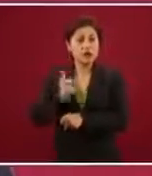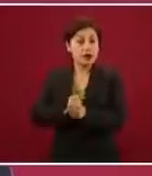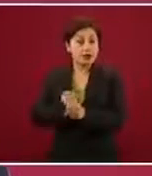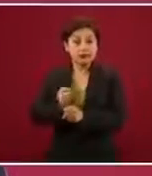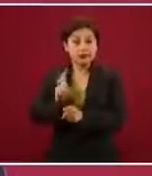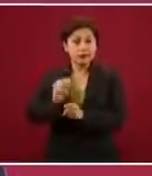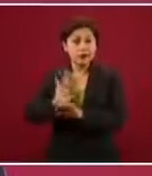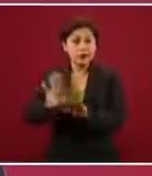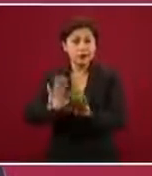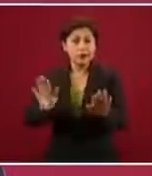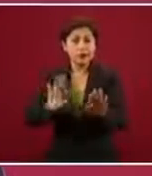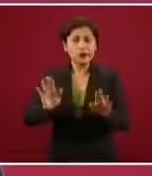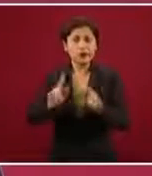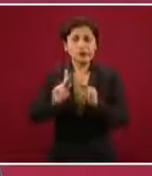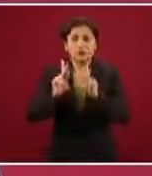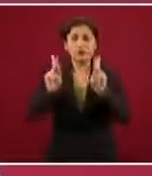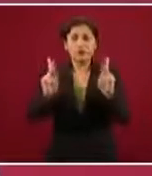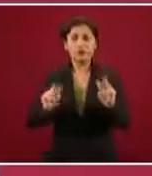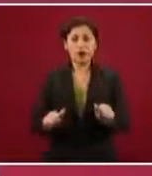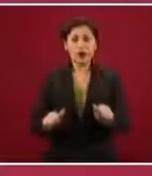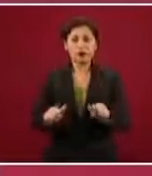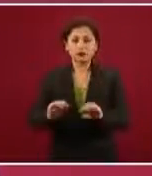gran avance.